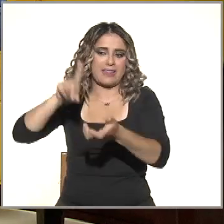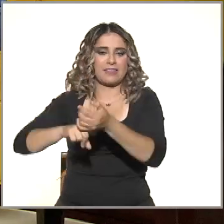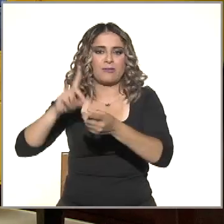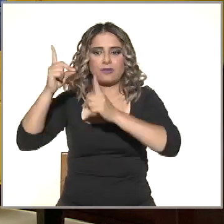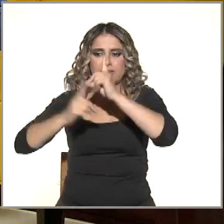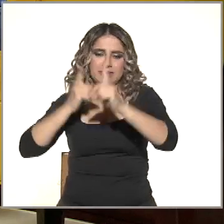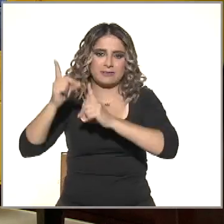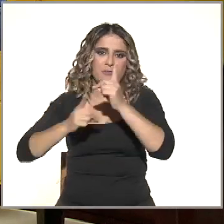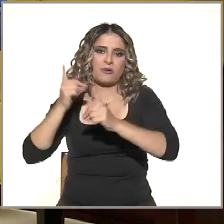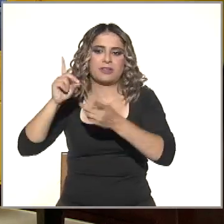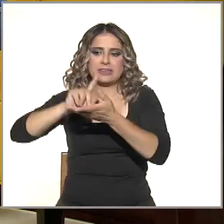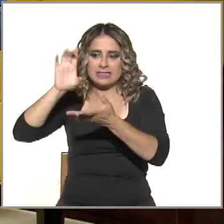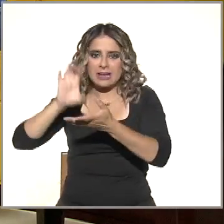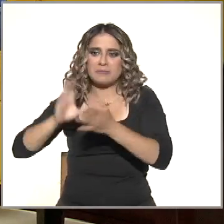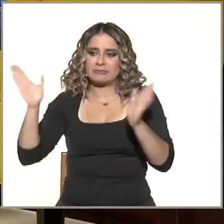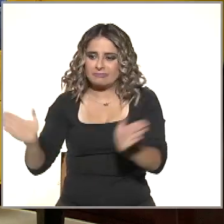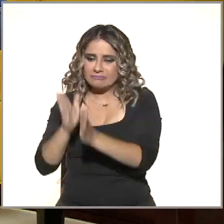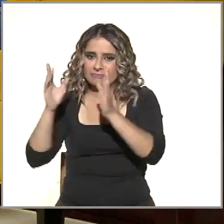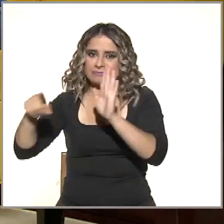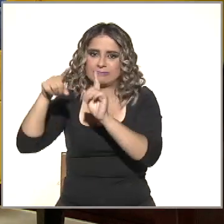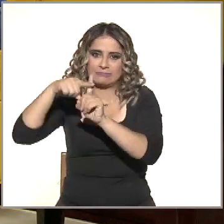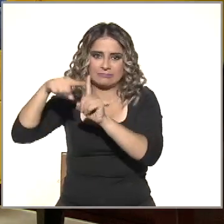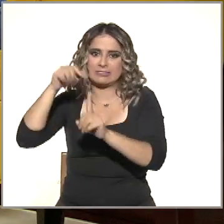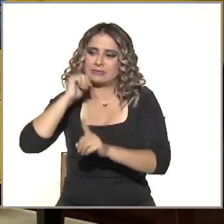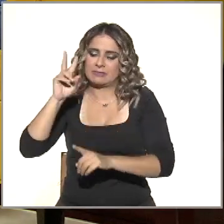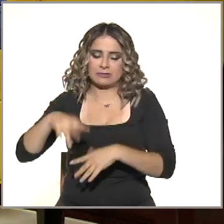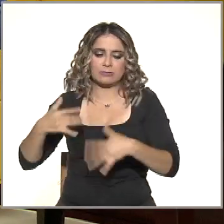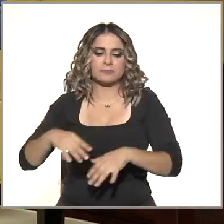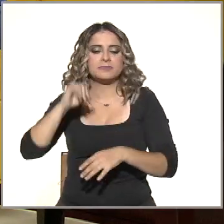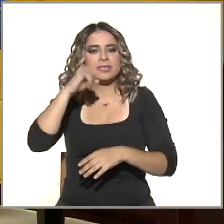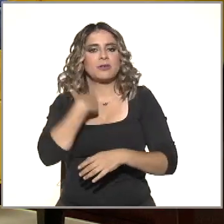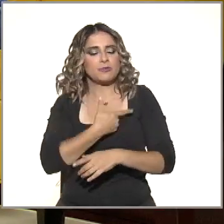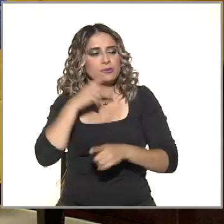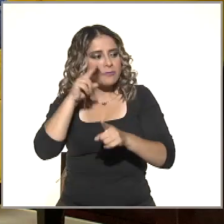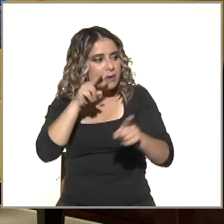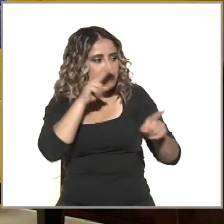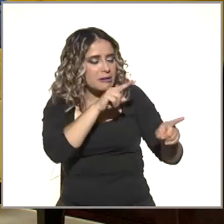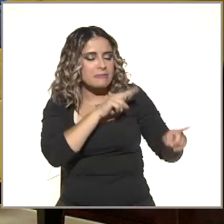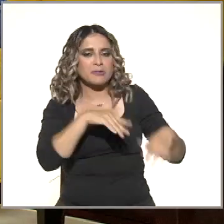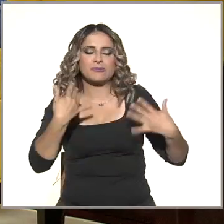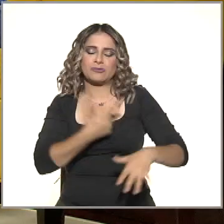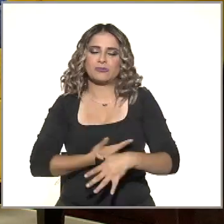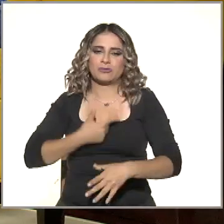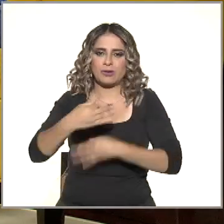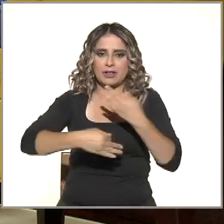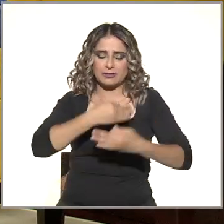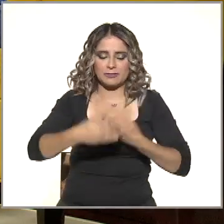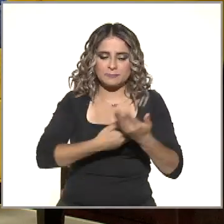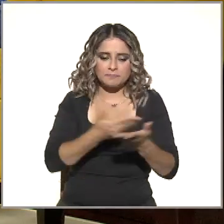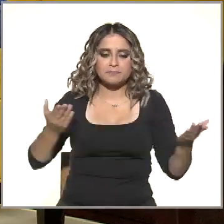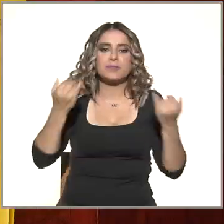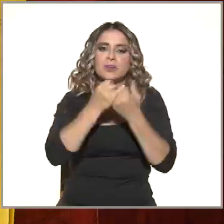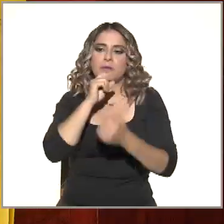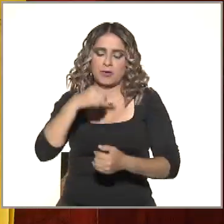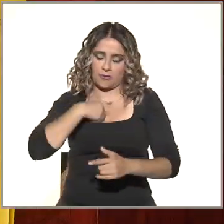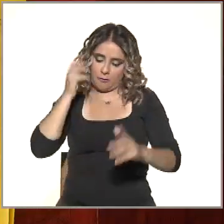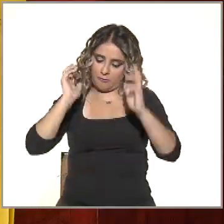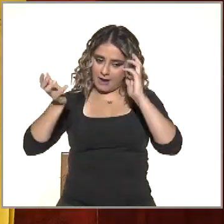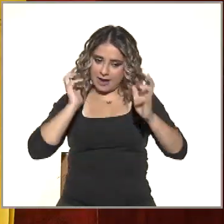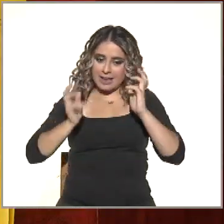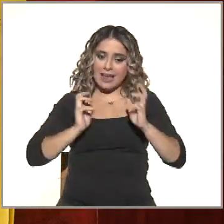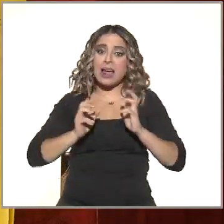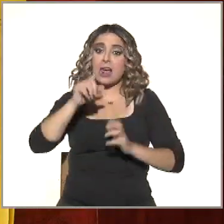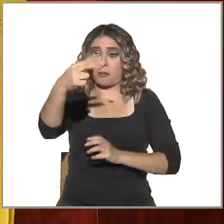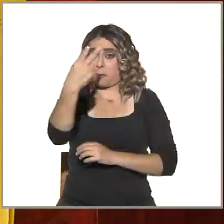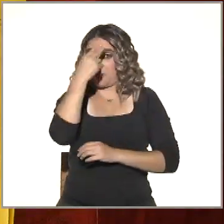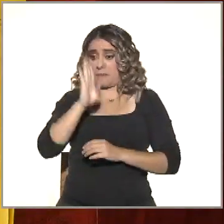estás? Feliz también de estar aquí, de ver a Vale, de ver al doctor, de verte a ti, de ver a todos y sobre todo también bañadita, aunque no lo